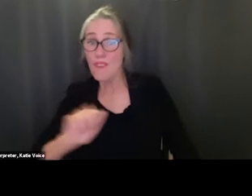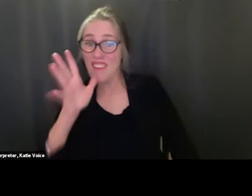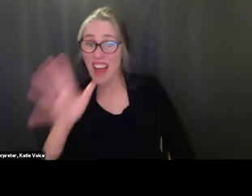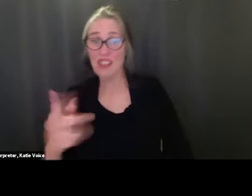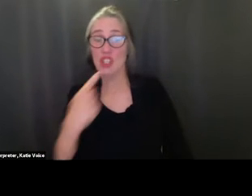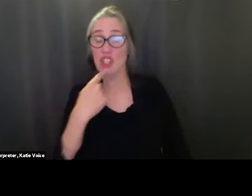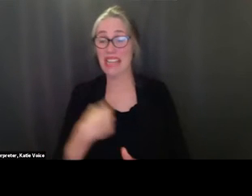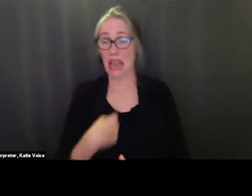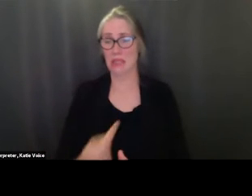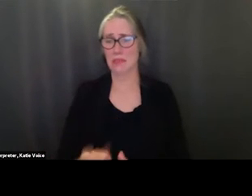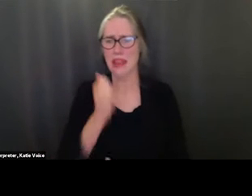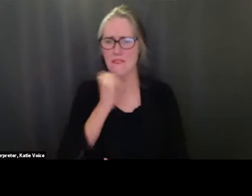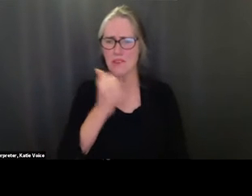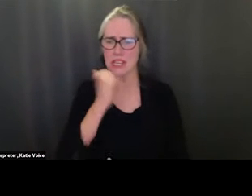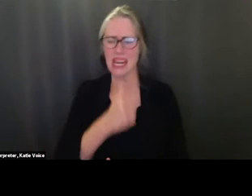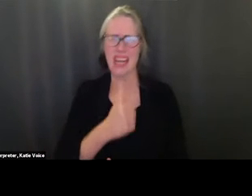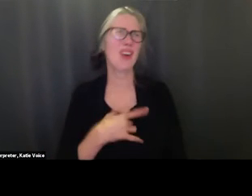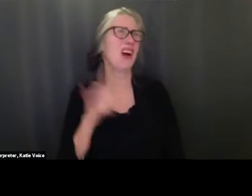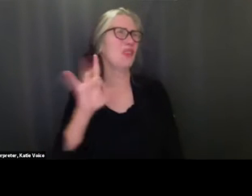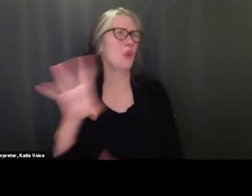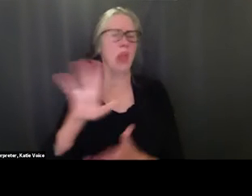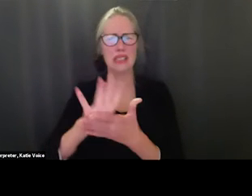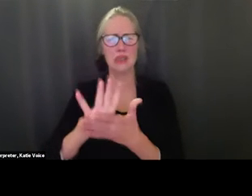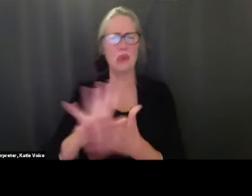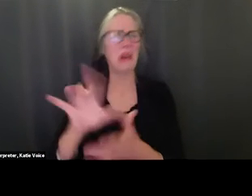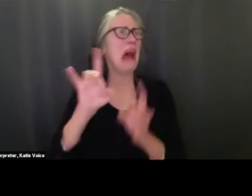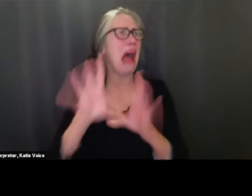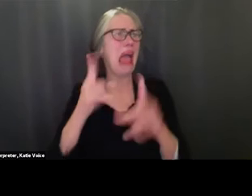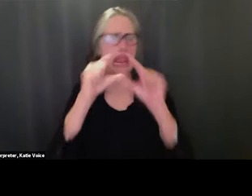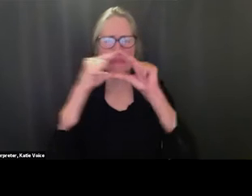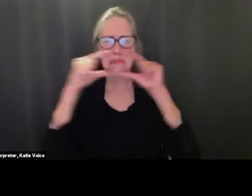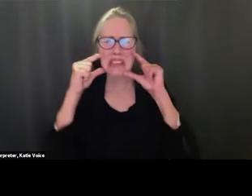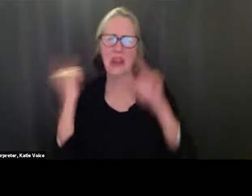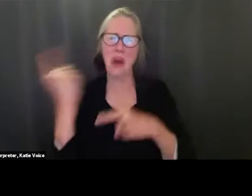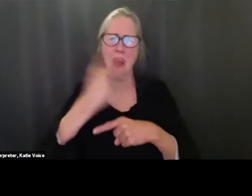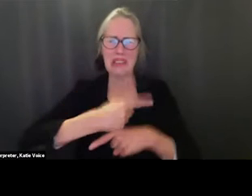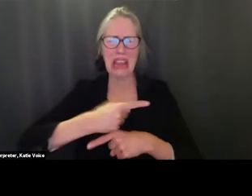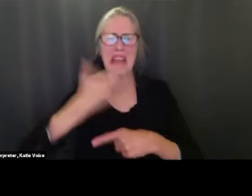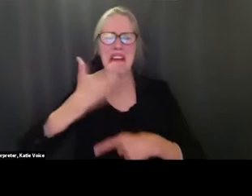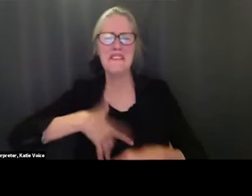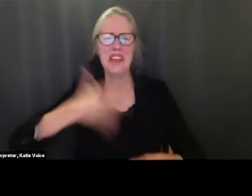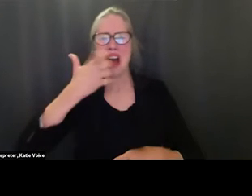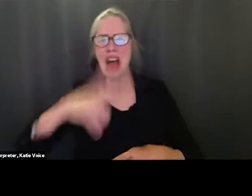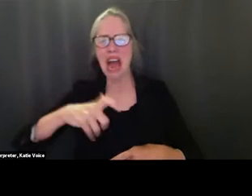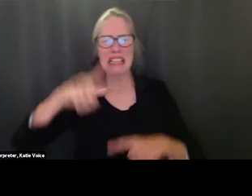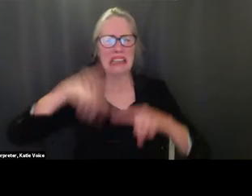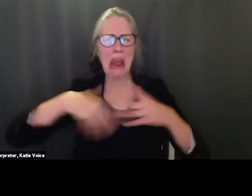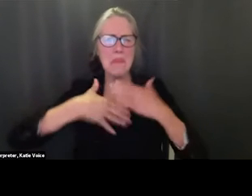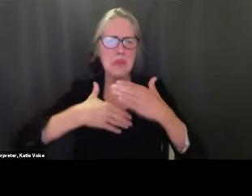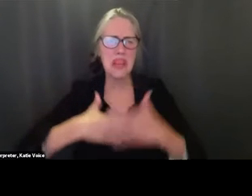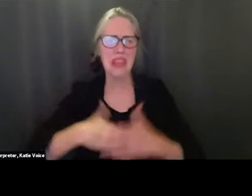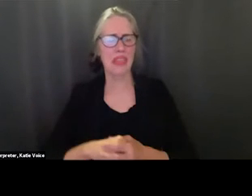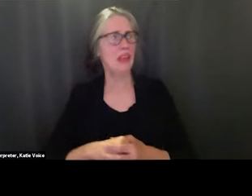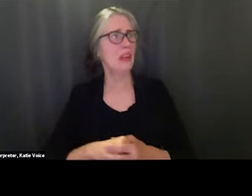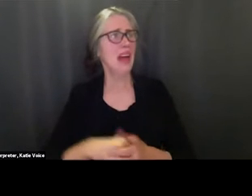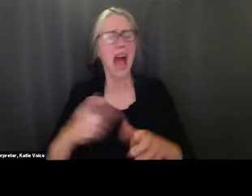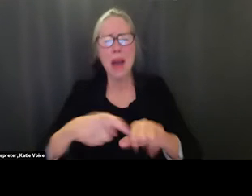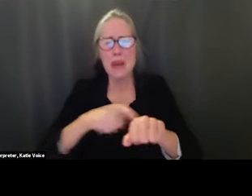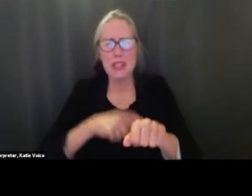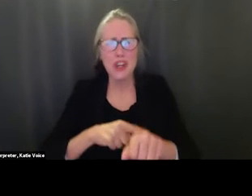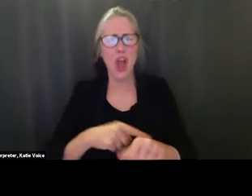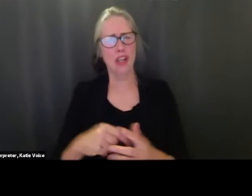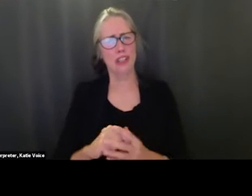gusta ir a la escuela porque odio usar el cubrebocas todo el día. No puedo respirar y me da calor. ¿Cuánto más tiempo, mamá? Ella está en